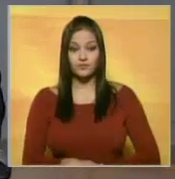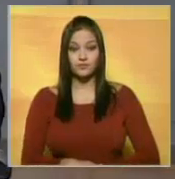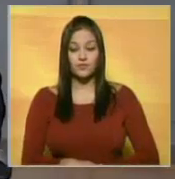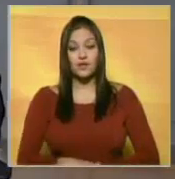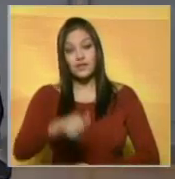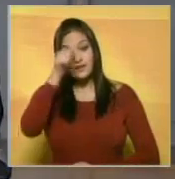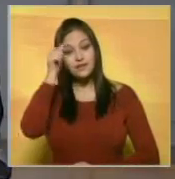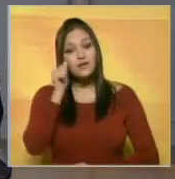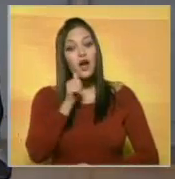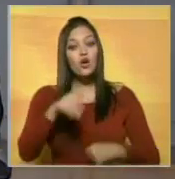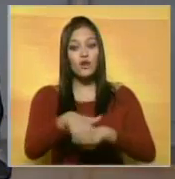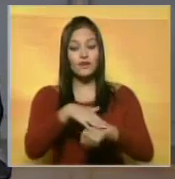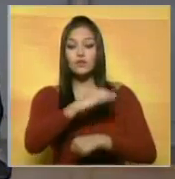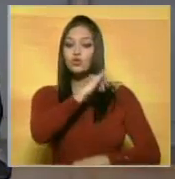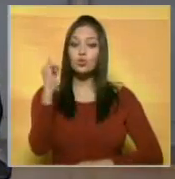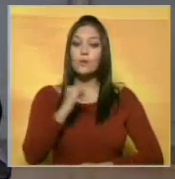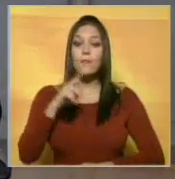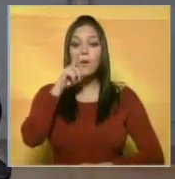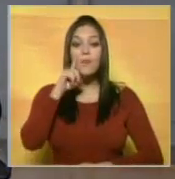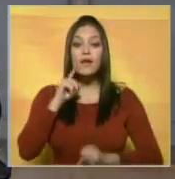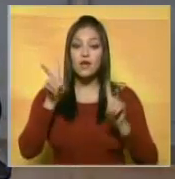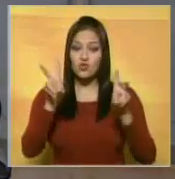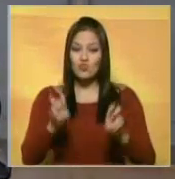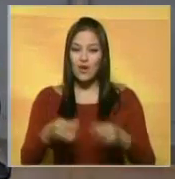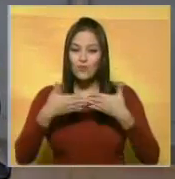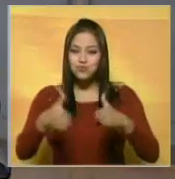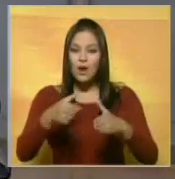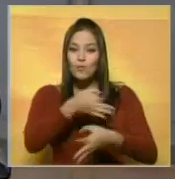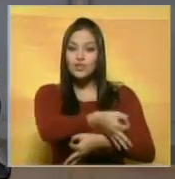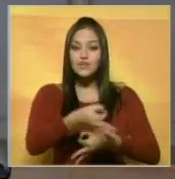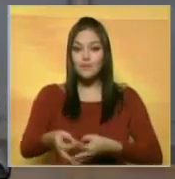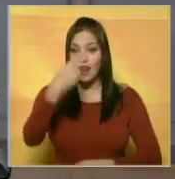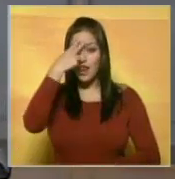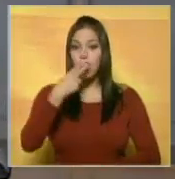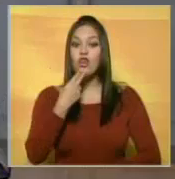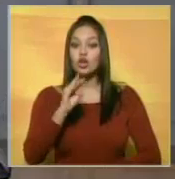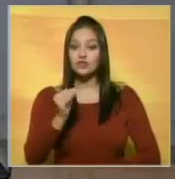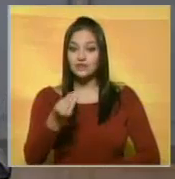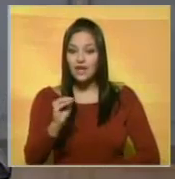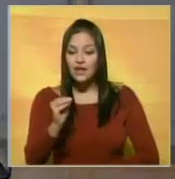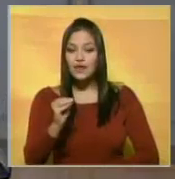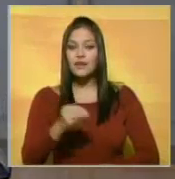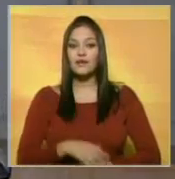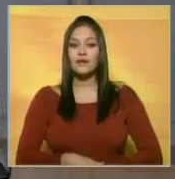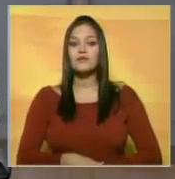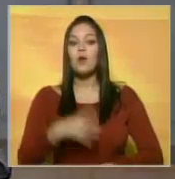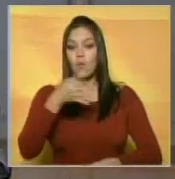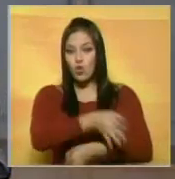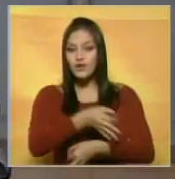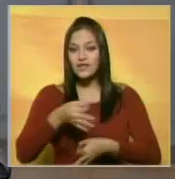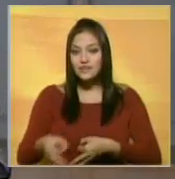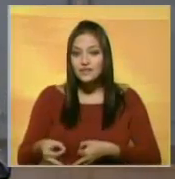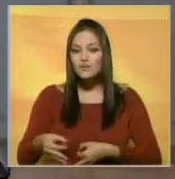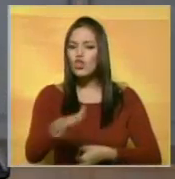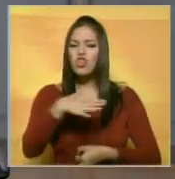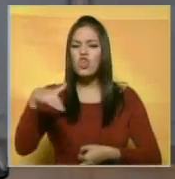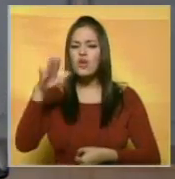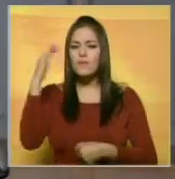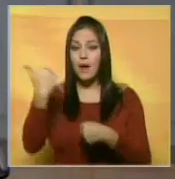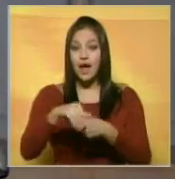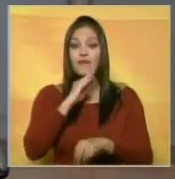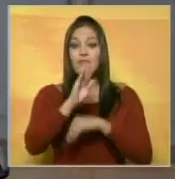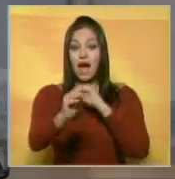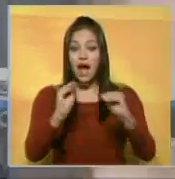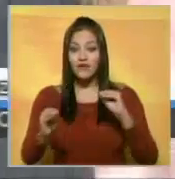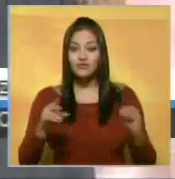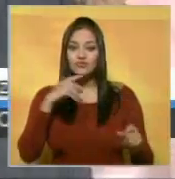y este sábado el gobernador del zulia Pablo Pérez inauguró el mercado municipal los teques situado en la concepción municipio Jesús Enrique losada de Maracaibo resaltó